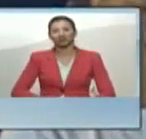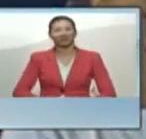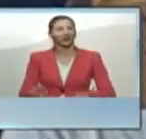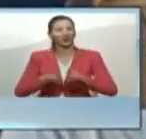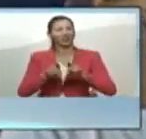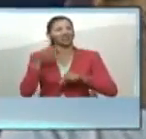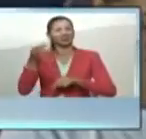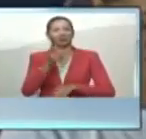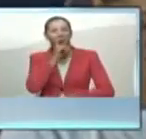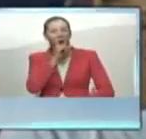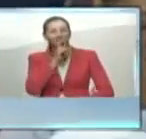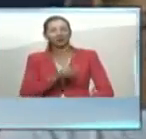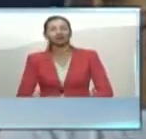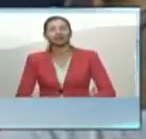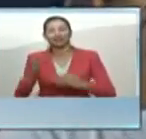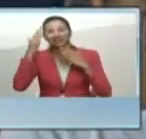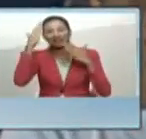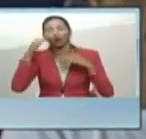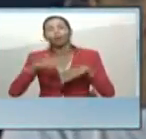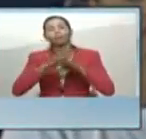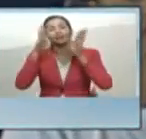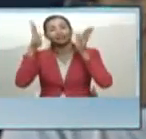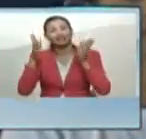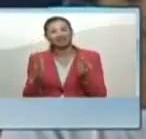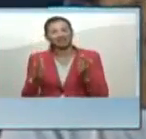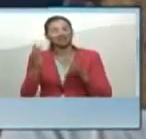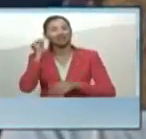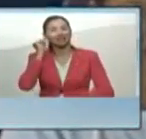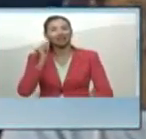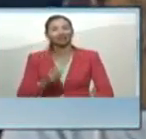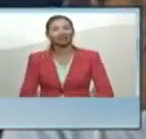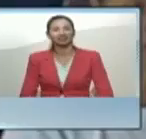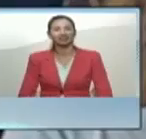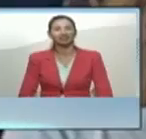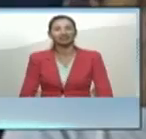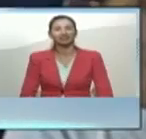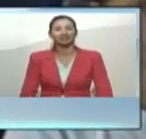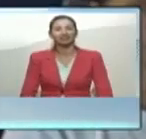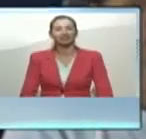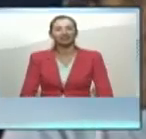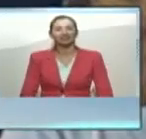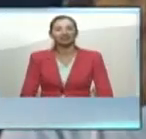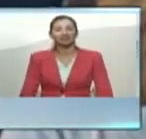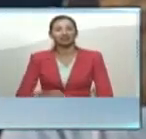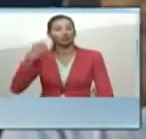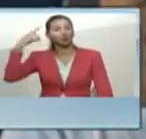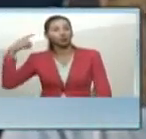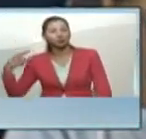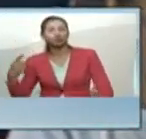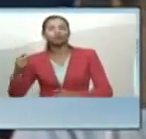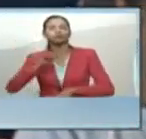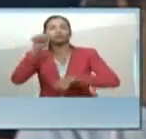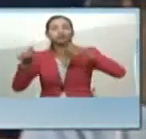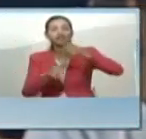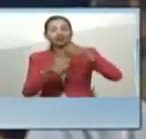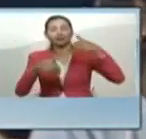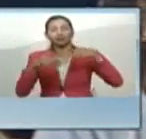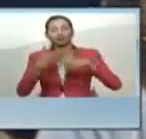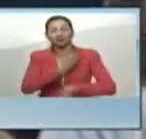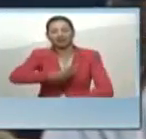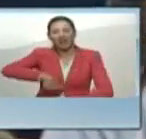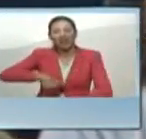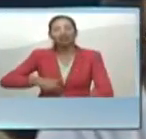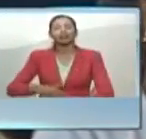Maduro. Saludar a nuestra ministra Isis Ochoa, a nuestro vicepresidente, a nuestra ministra de